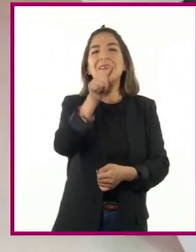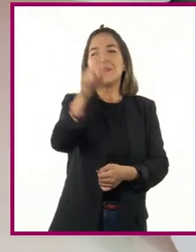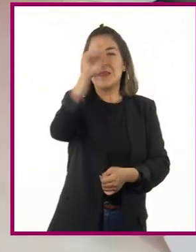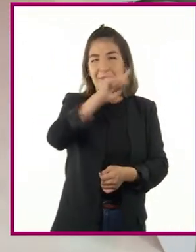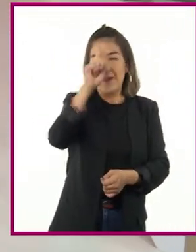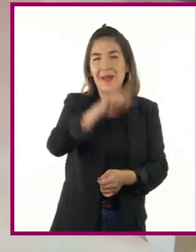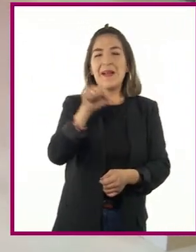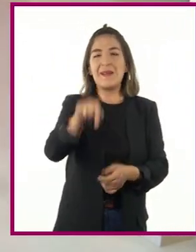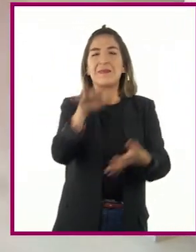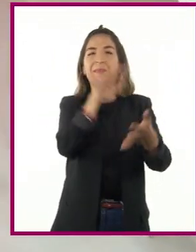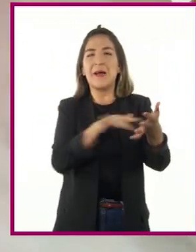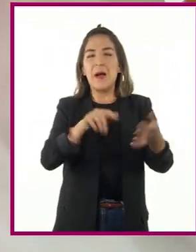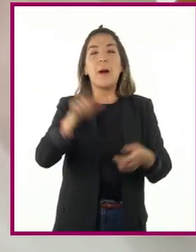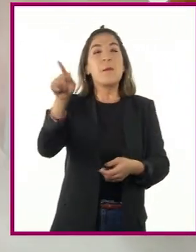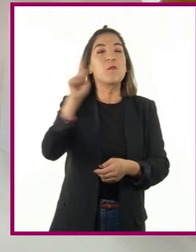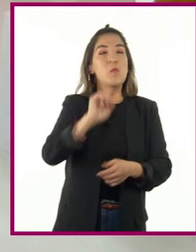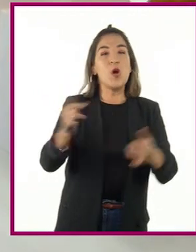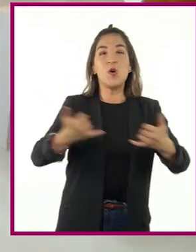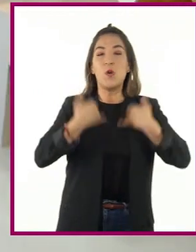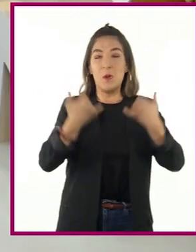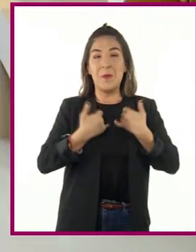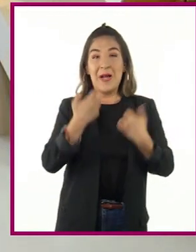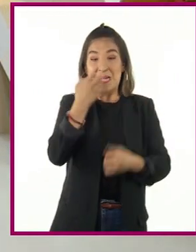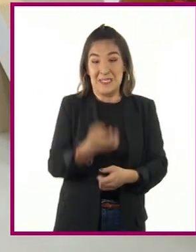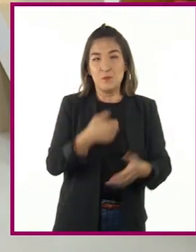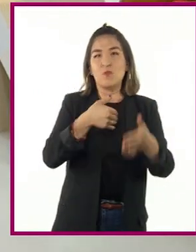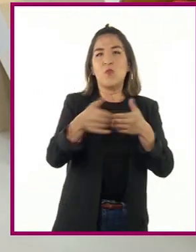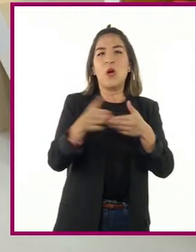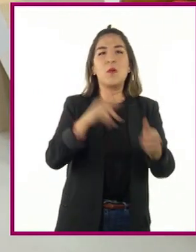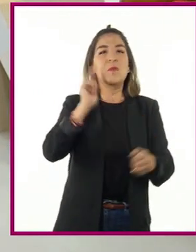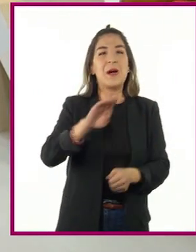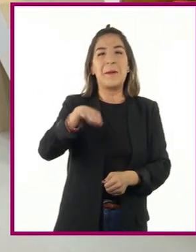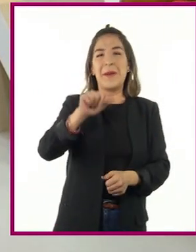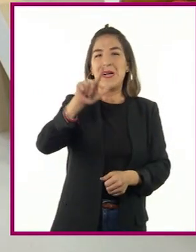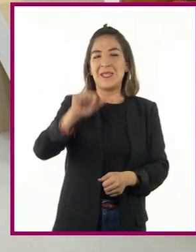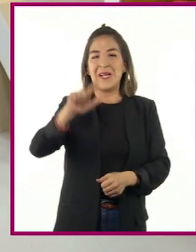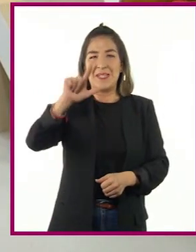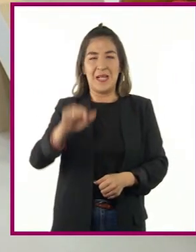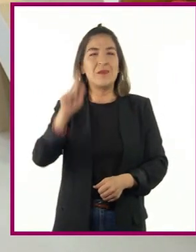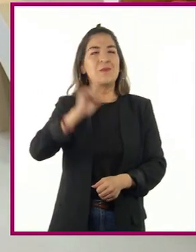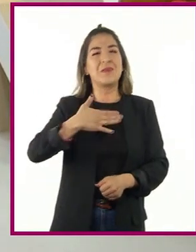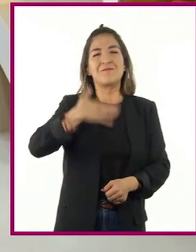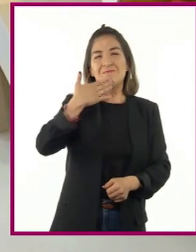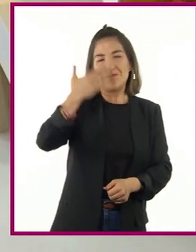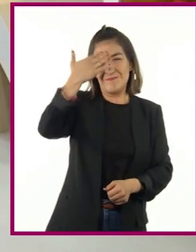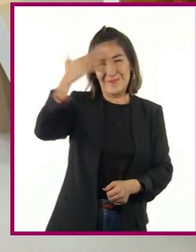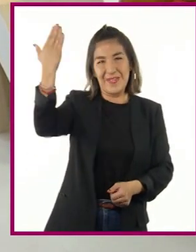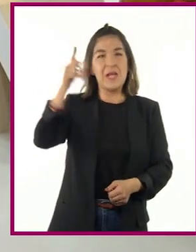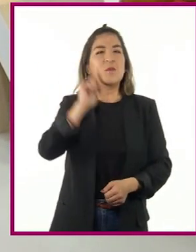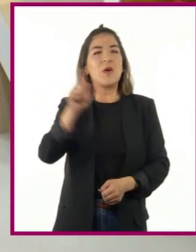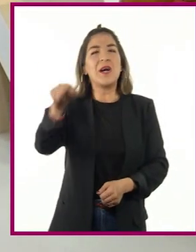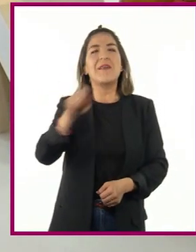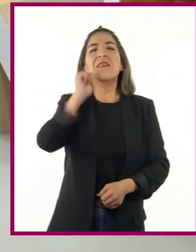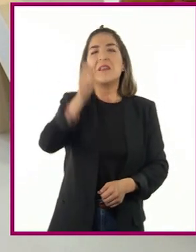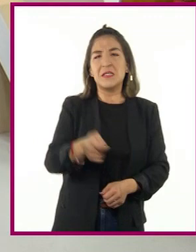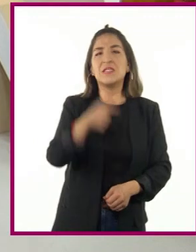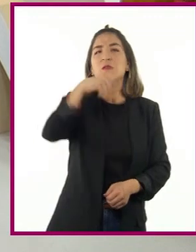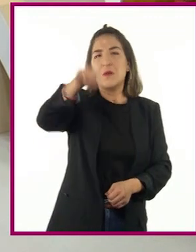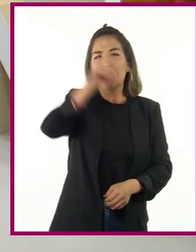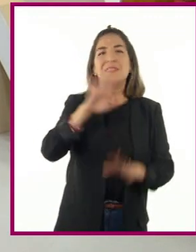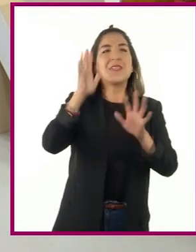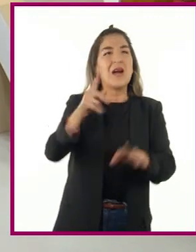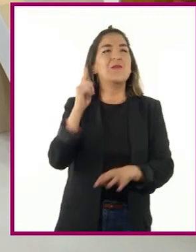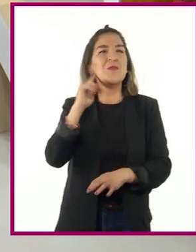autobiografía de una joven de nuestros días, Malala Yousafzai, joven pakistaní a quien tal vez hayan